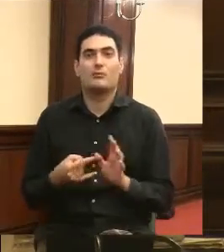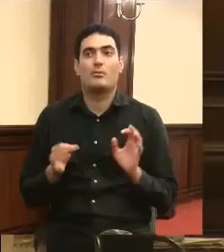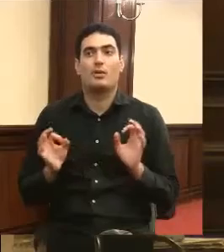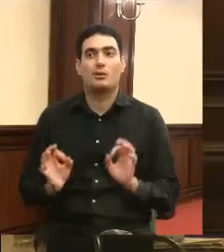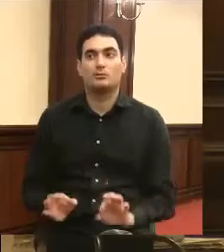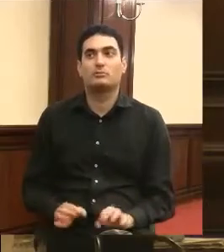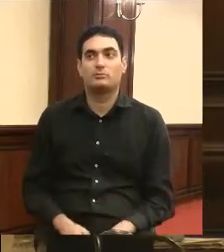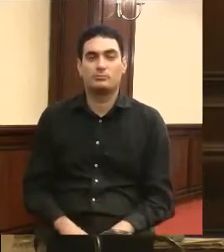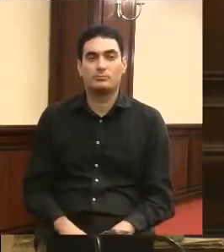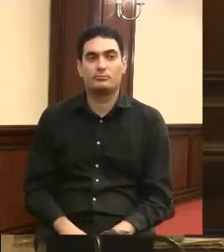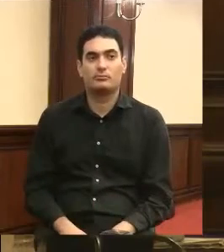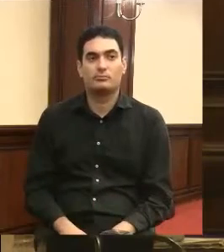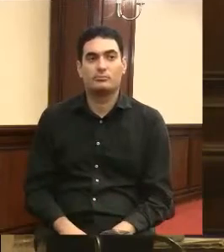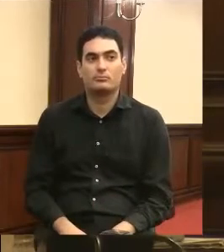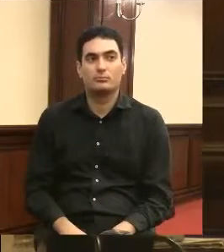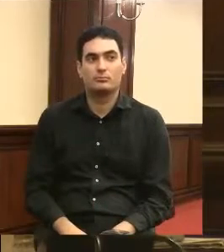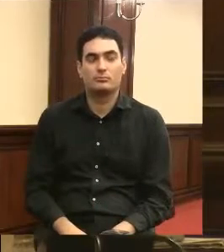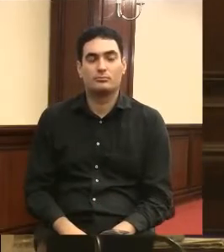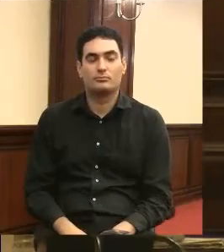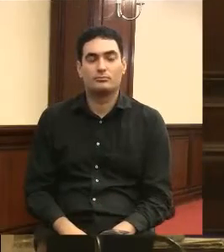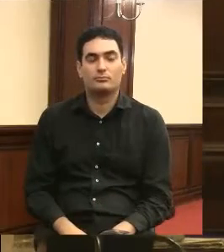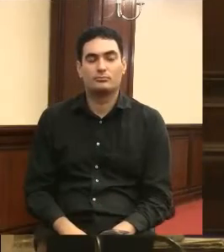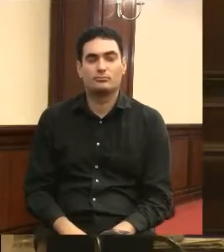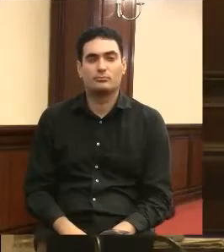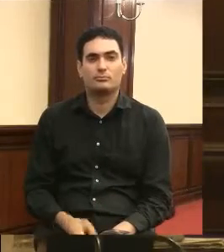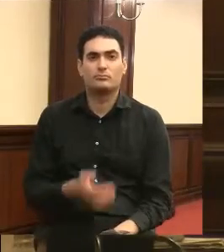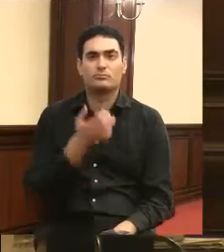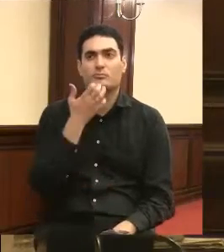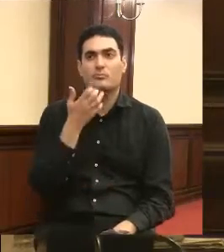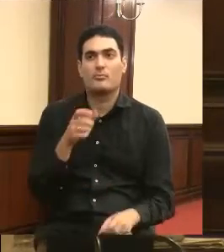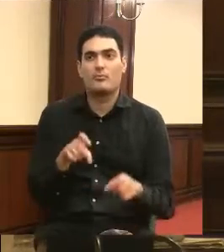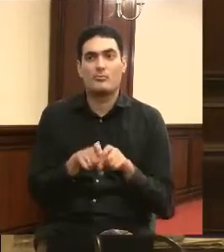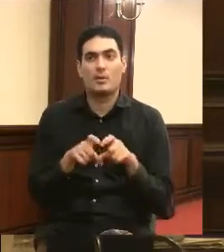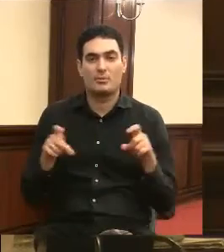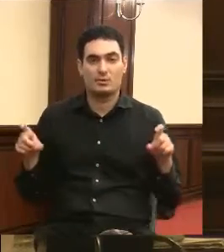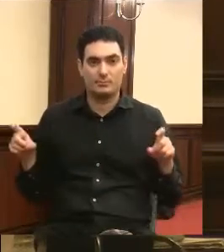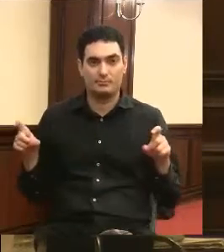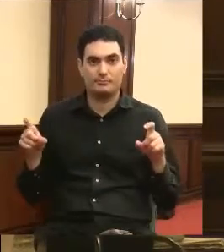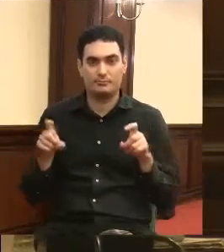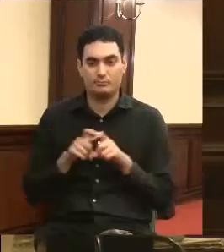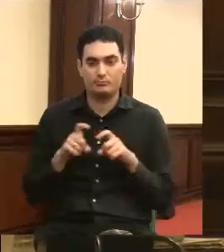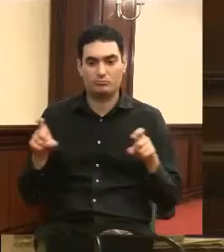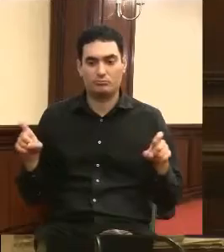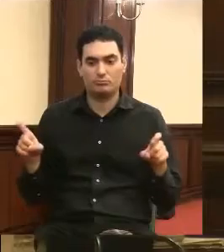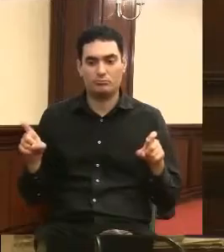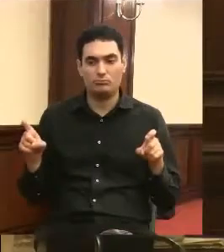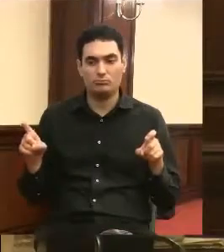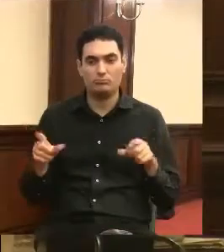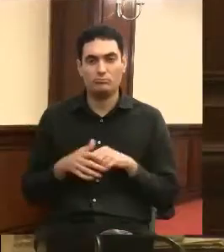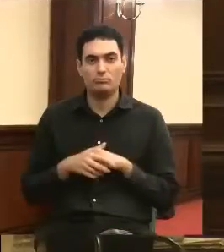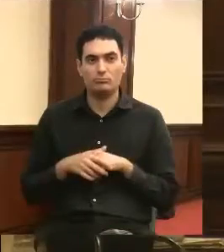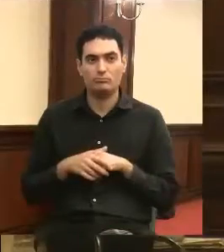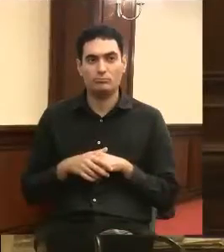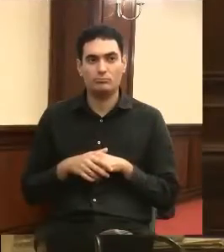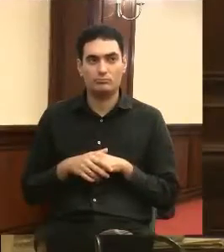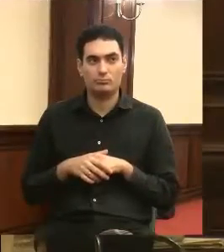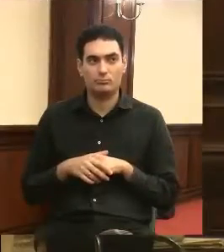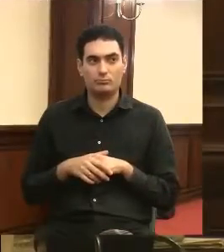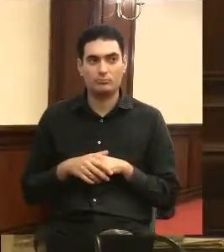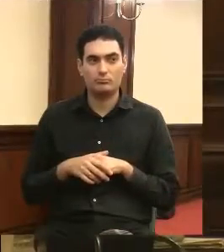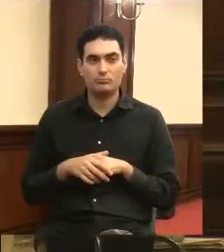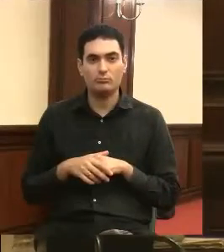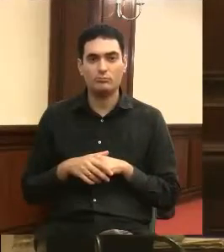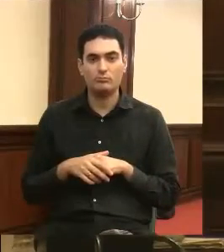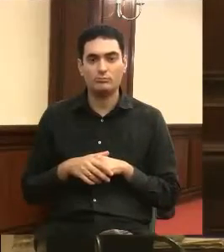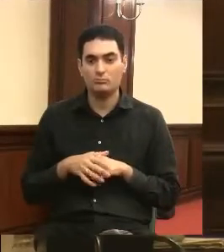sistema que tenemos es un sistema en el cual una empresa, mediante un acto contundente